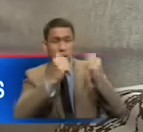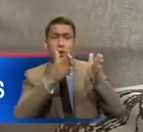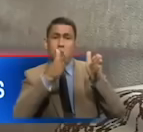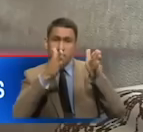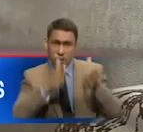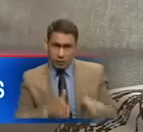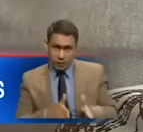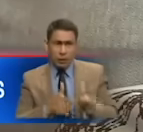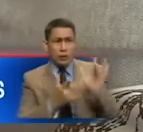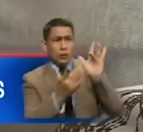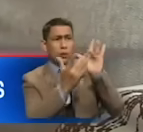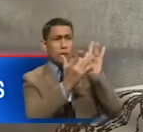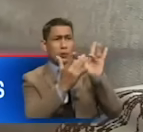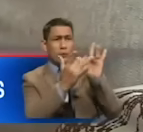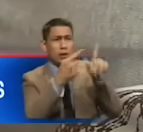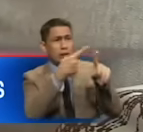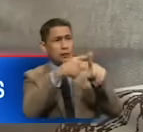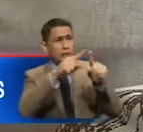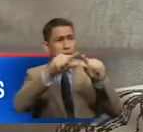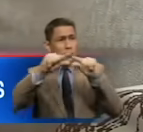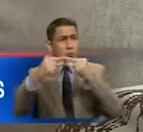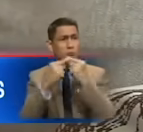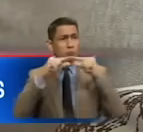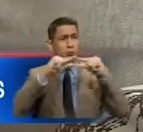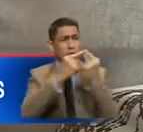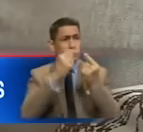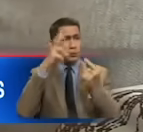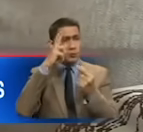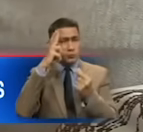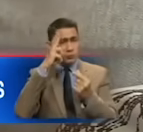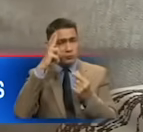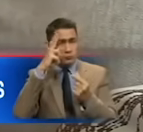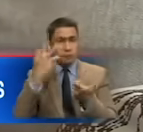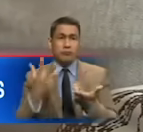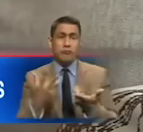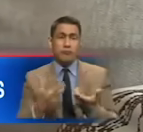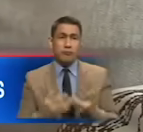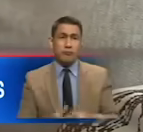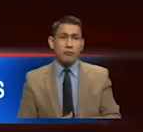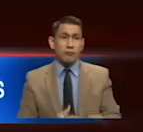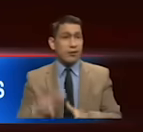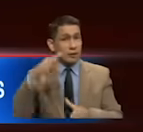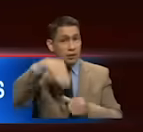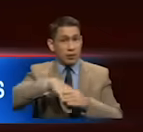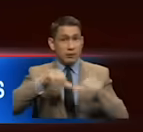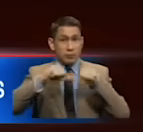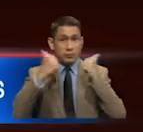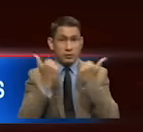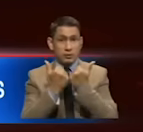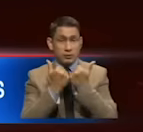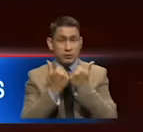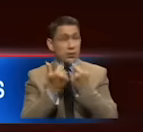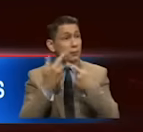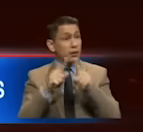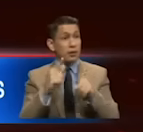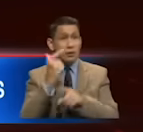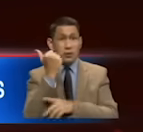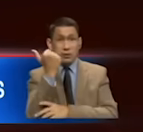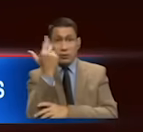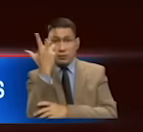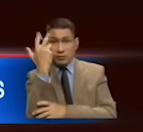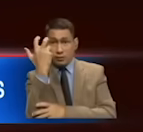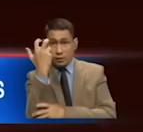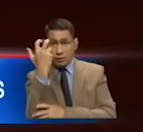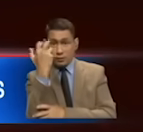manejan las áreas políticas, que de hecho están muy sentados en la asamblea justamente ahora. Eran 13 procesados por el asesinato